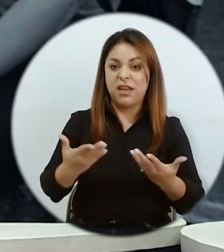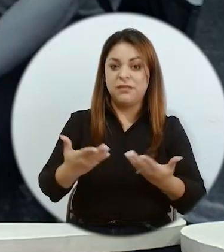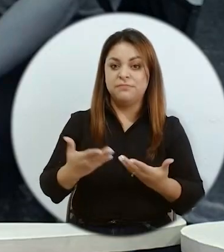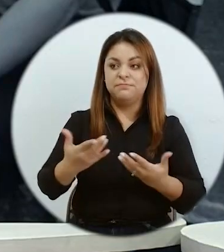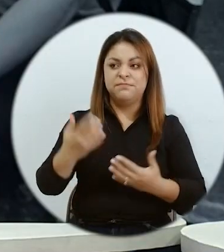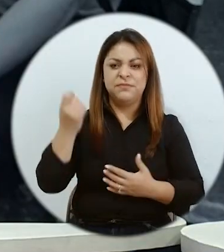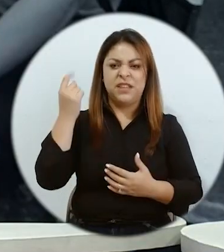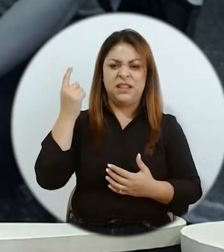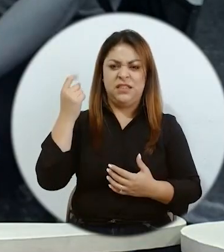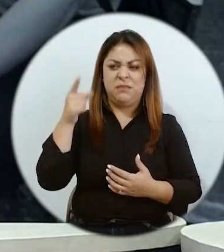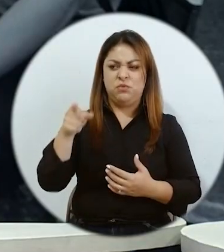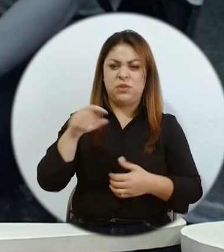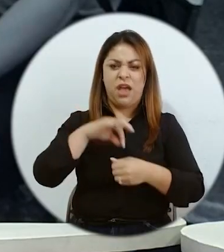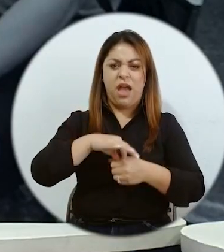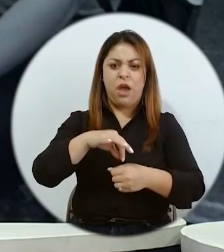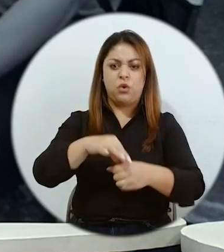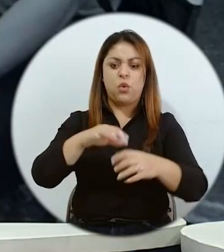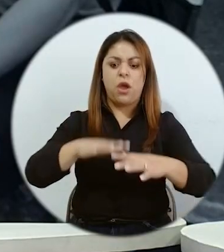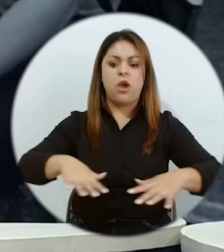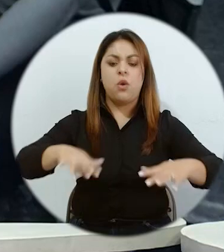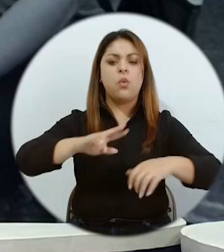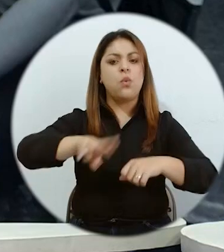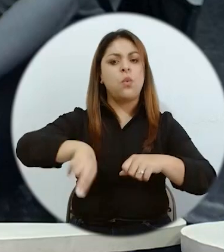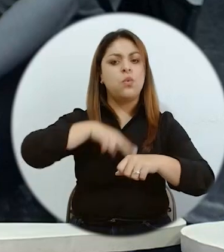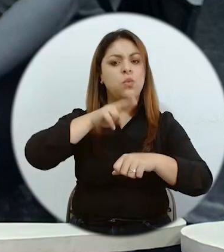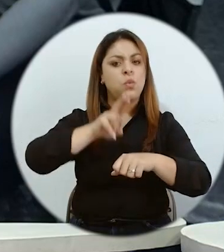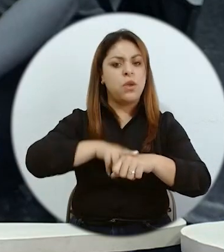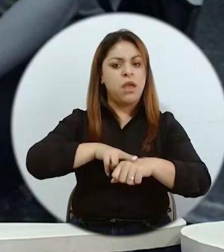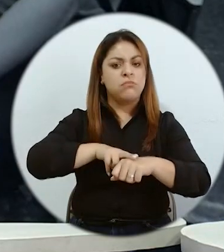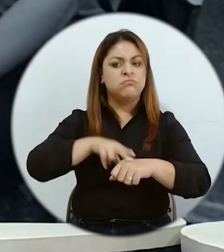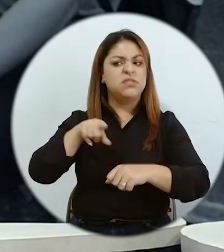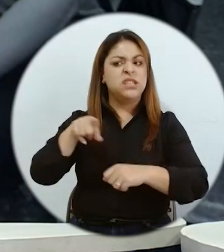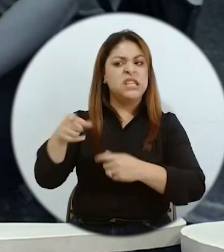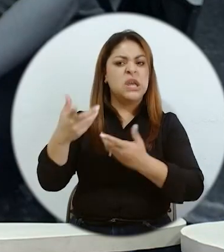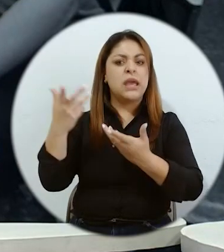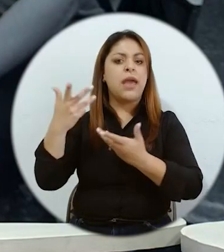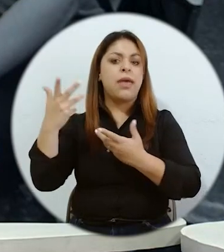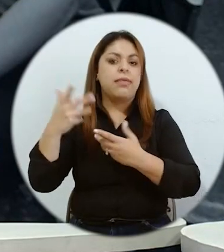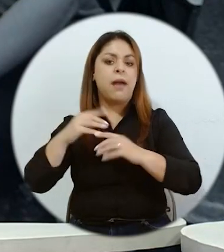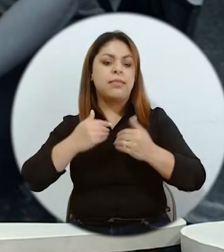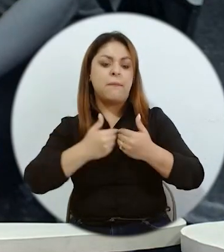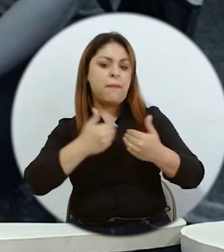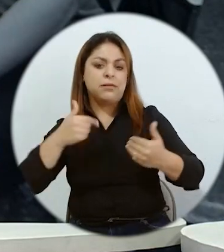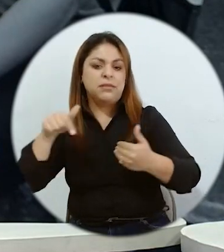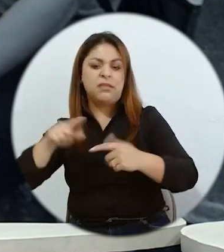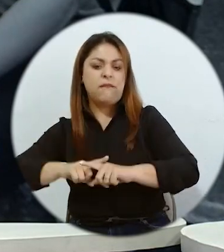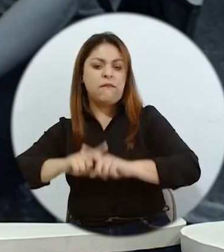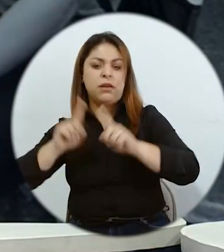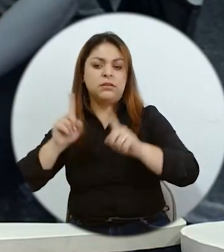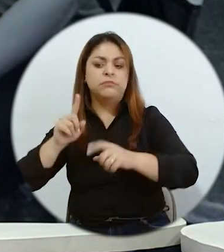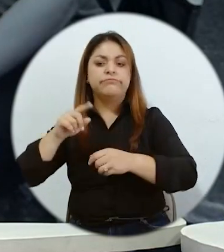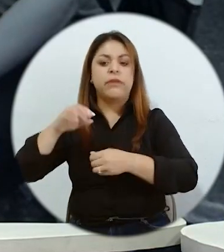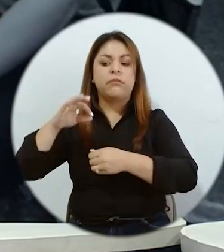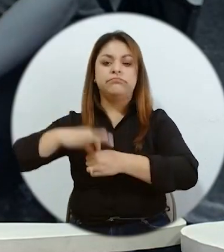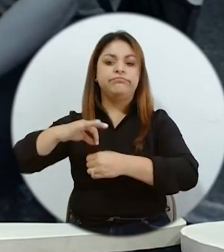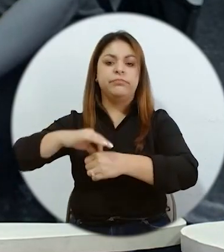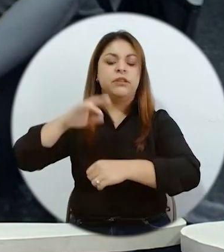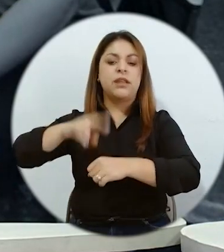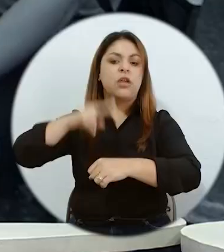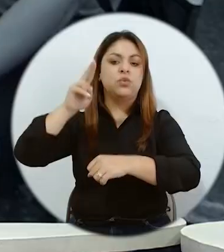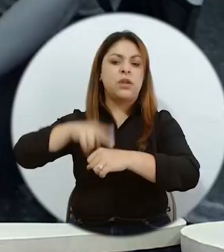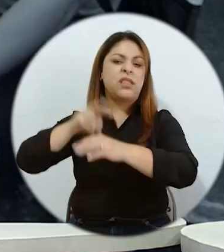Entonces, ¿qué entendemos por agroecología y en qué se diferencia de la cadena agroindustrial tradicional? Bueno,